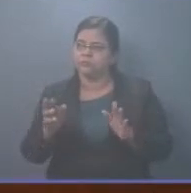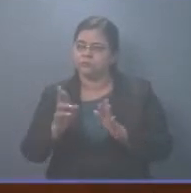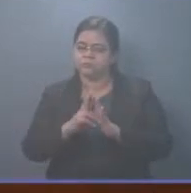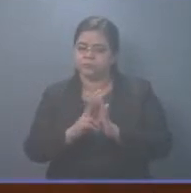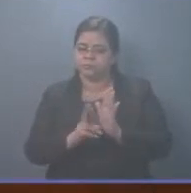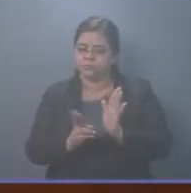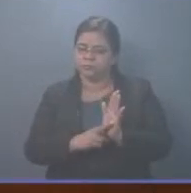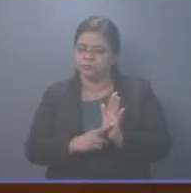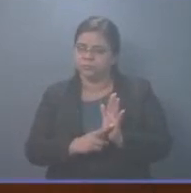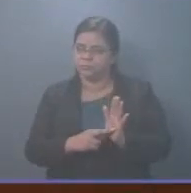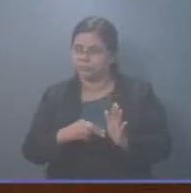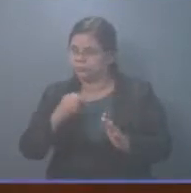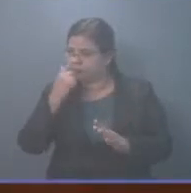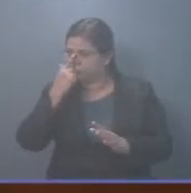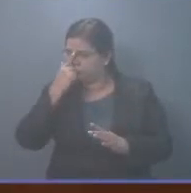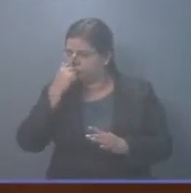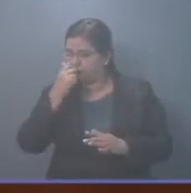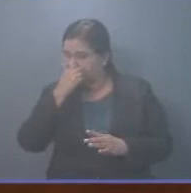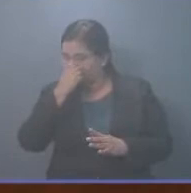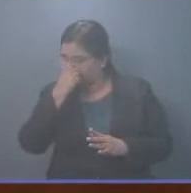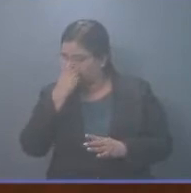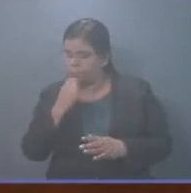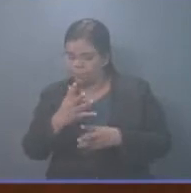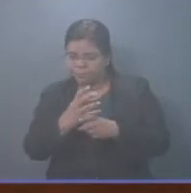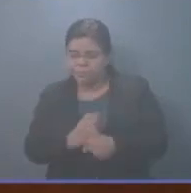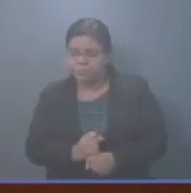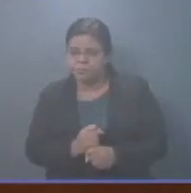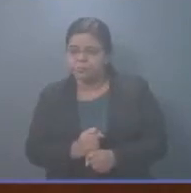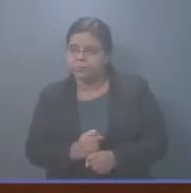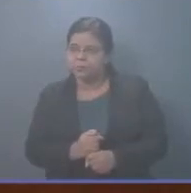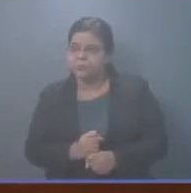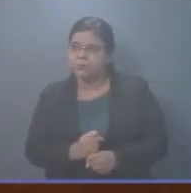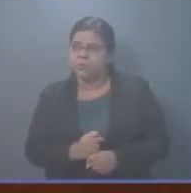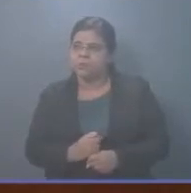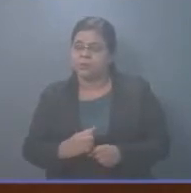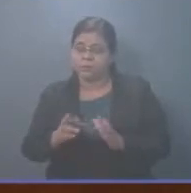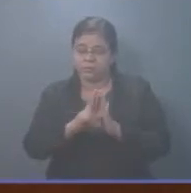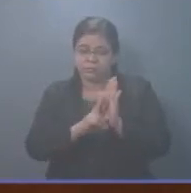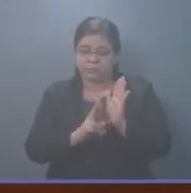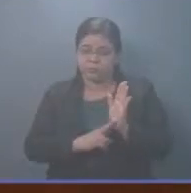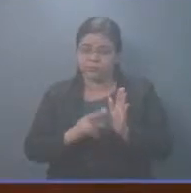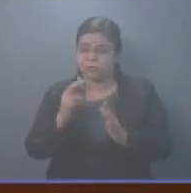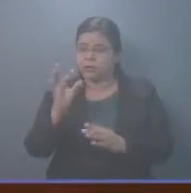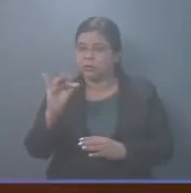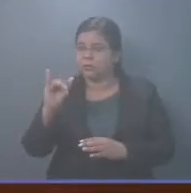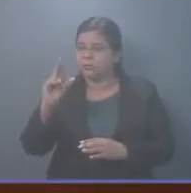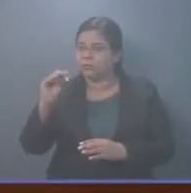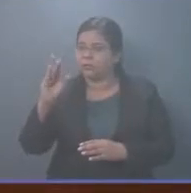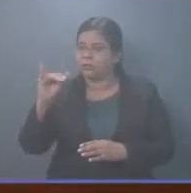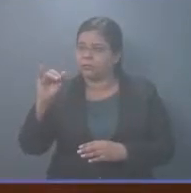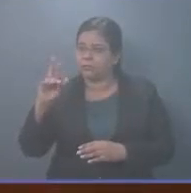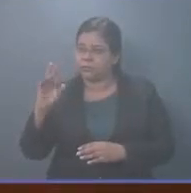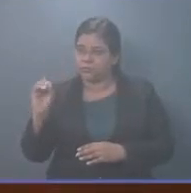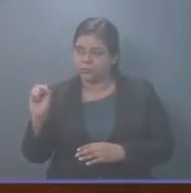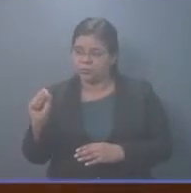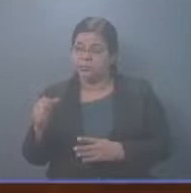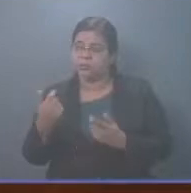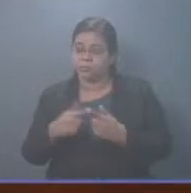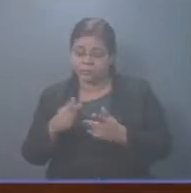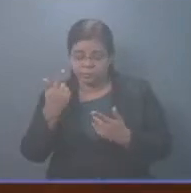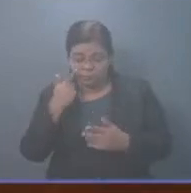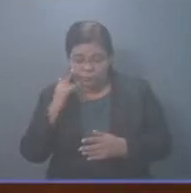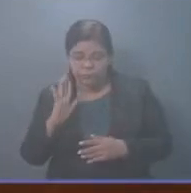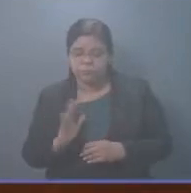de solvencia, no sé, que garanticen financieros. Ahí cambia un poco el tono, porque, es